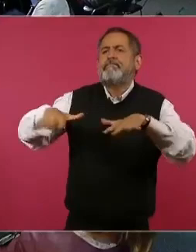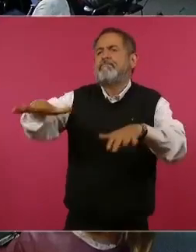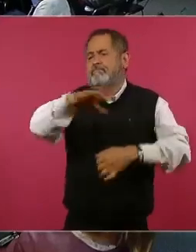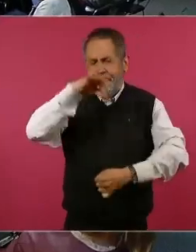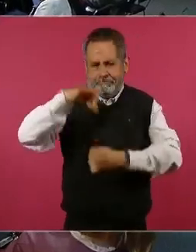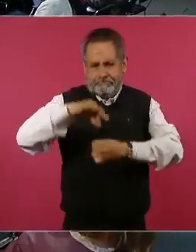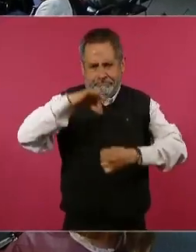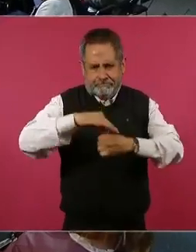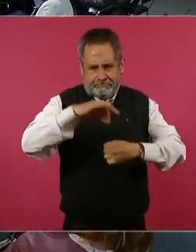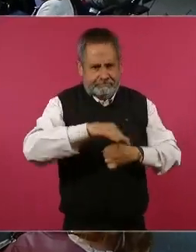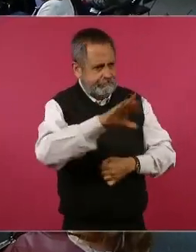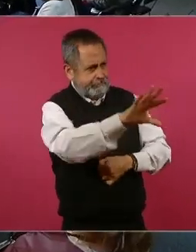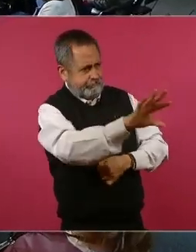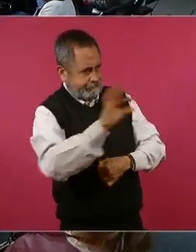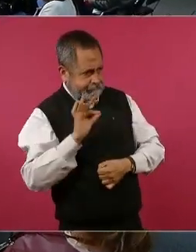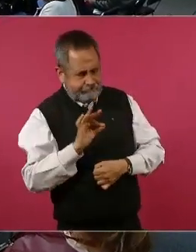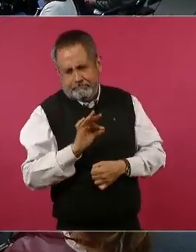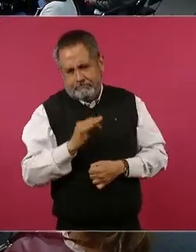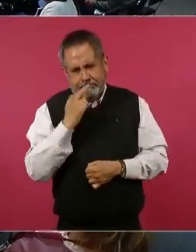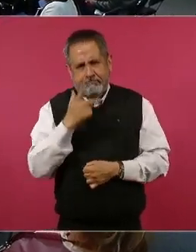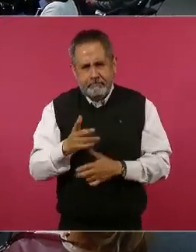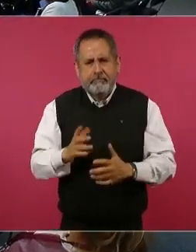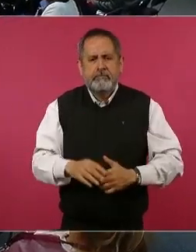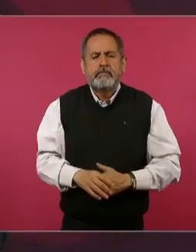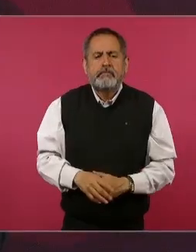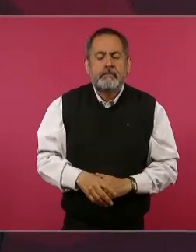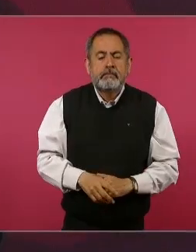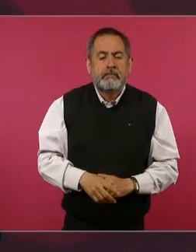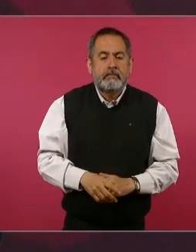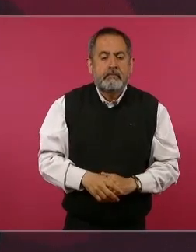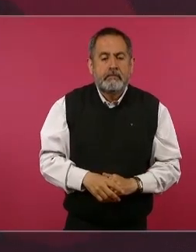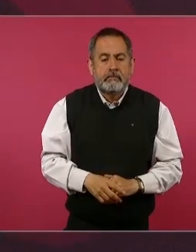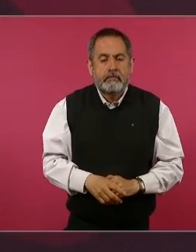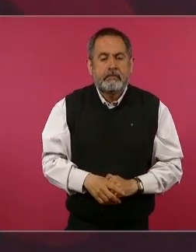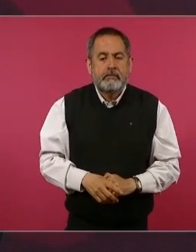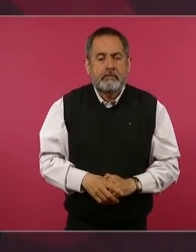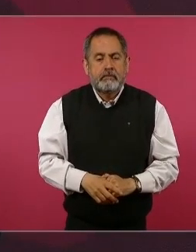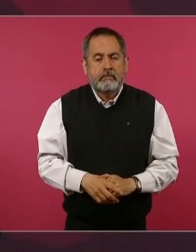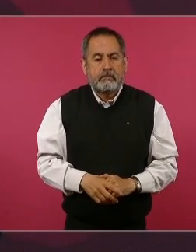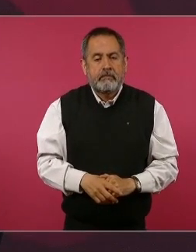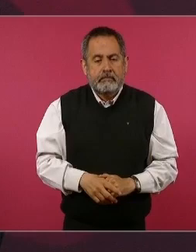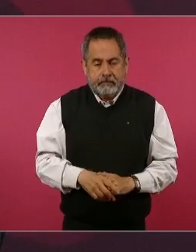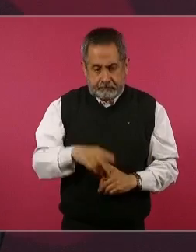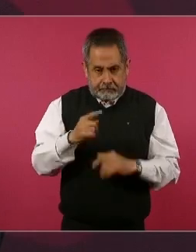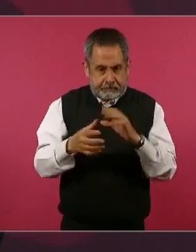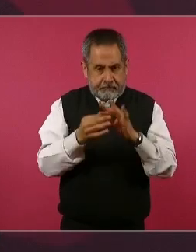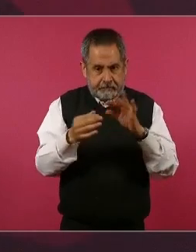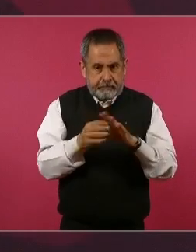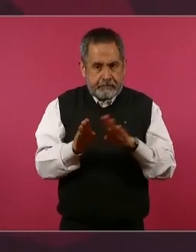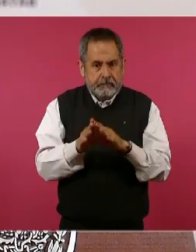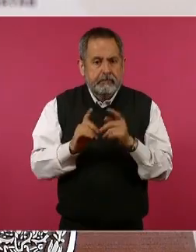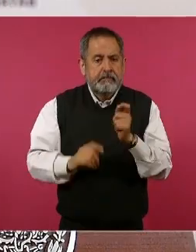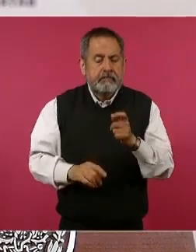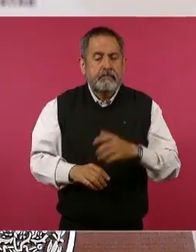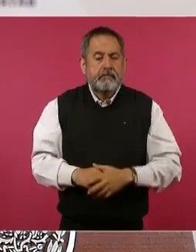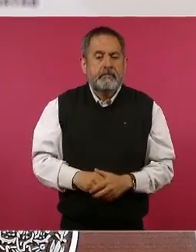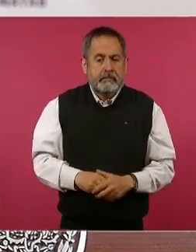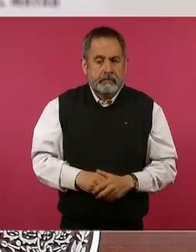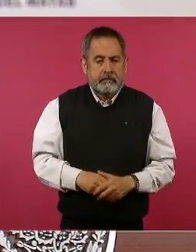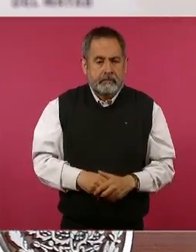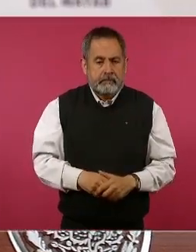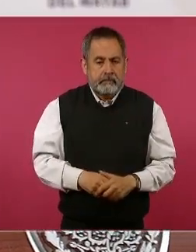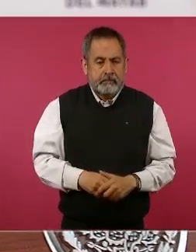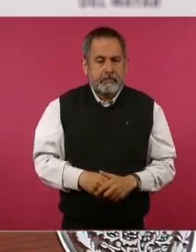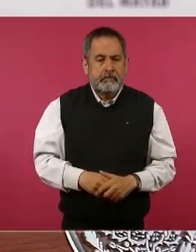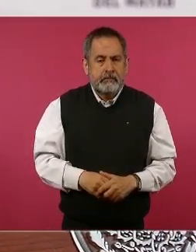inamovible. Sí, pero te van a definir si